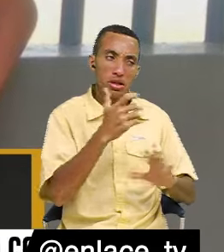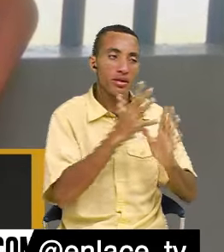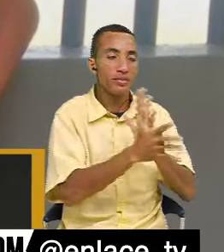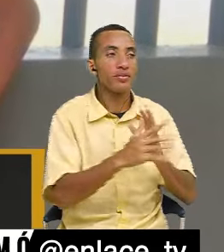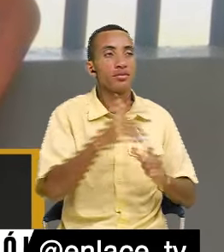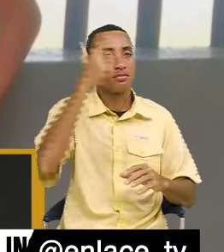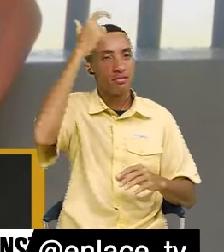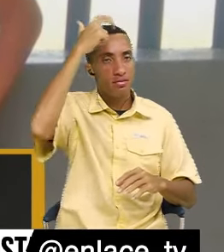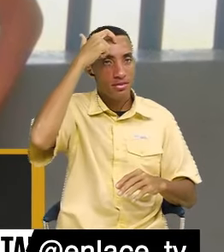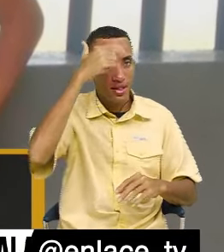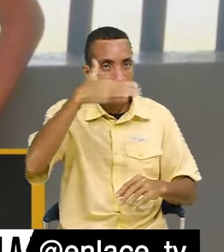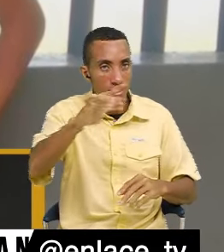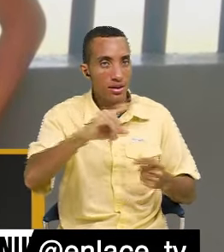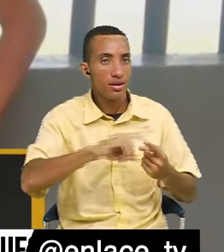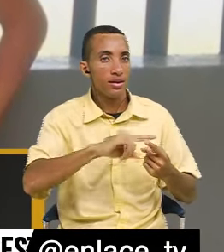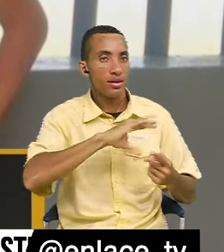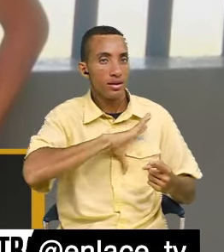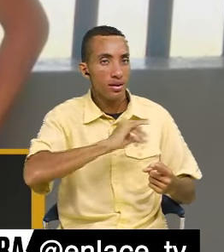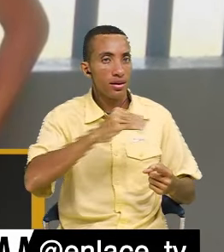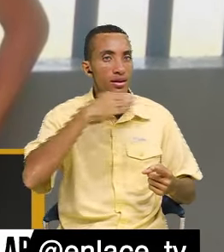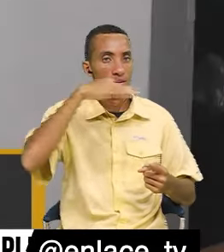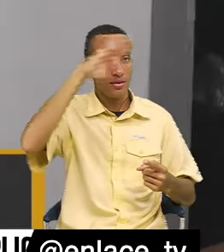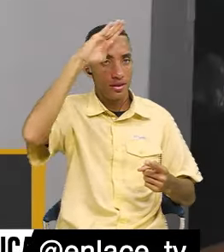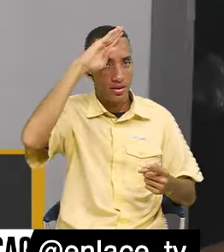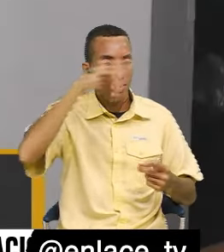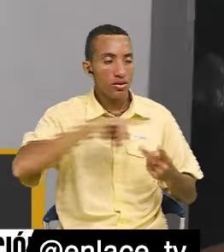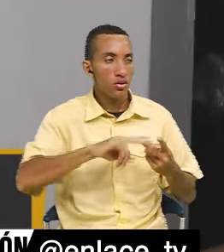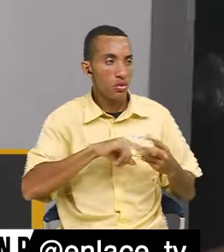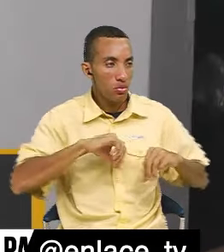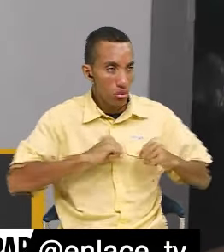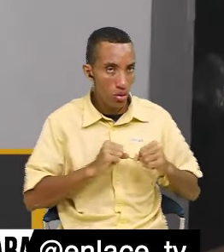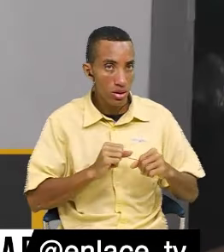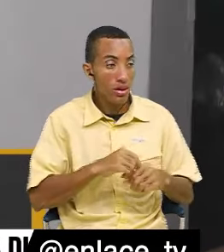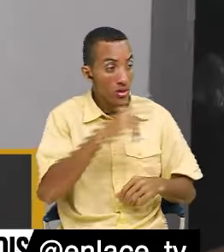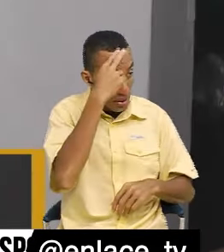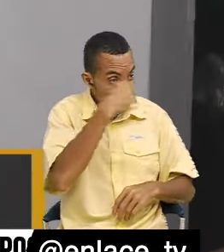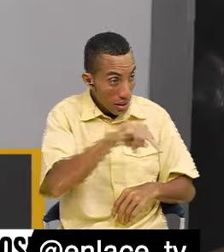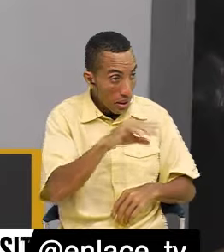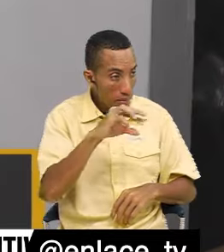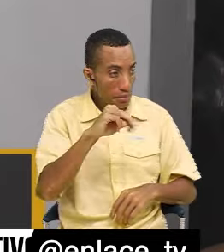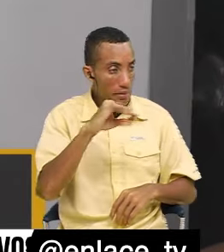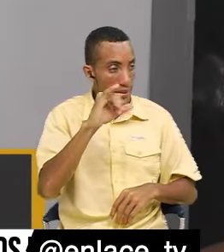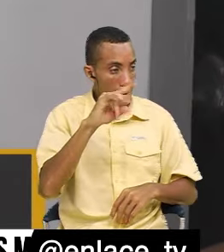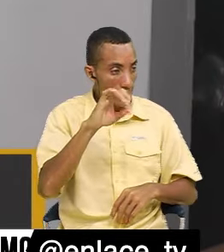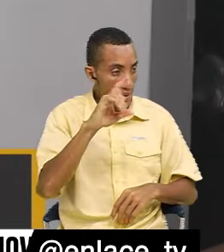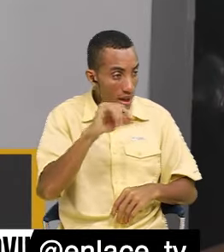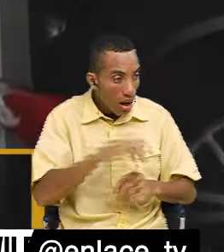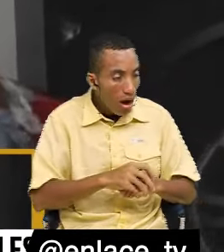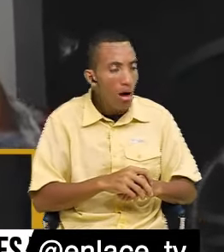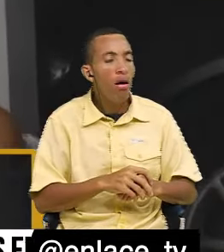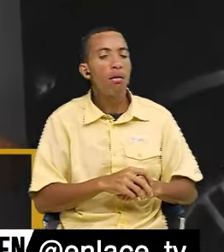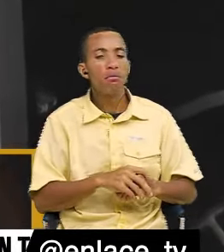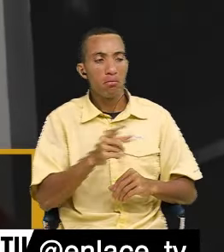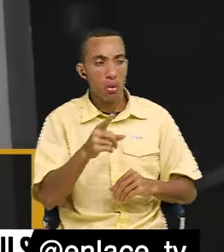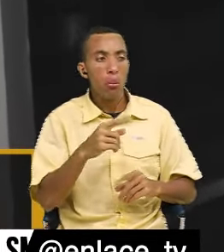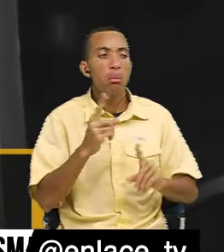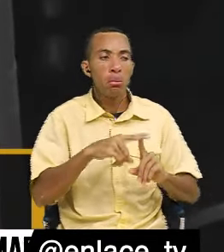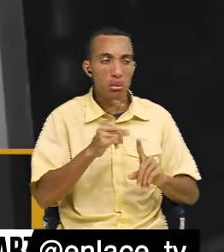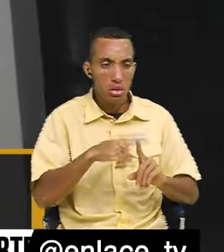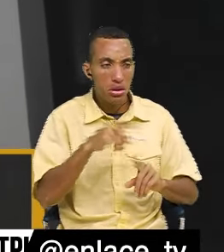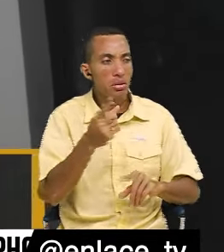Cartagena, Cali, Medellín o Bogotá, ay, usted es hija de las Miranda, sus tías eran muy buenas, ay, su mamá era muy buena. El objetivo es